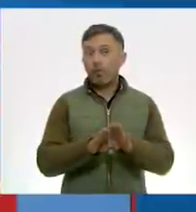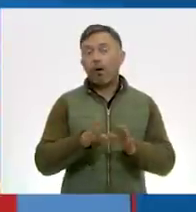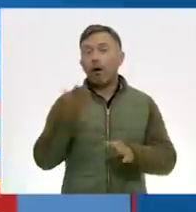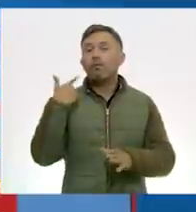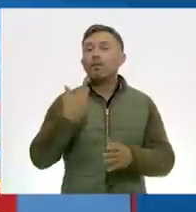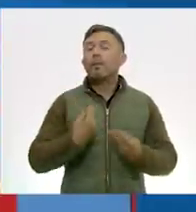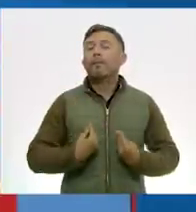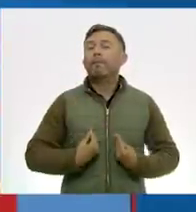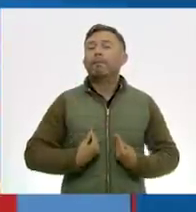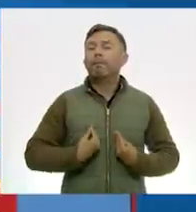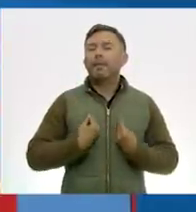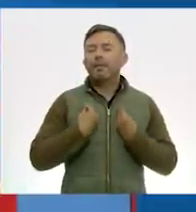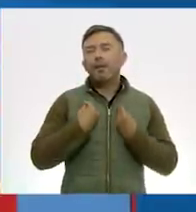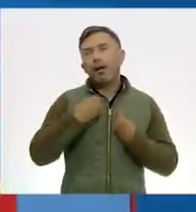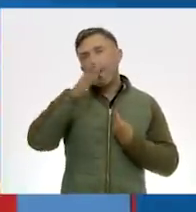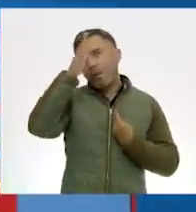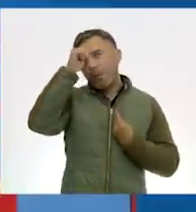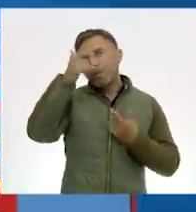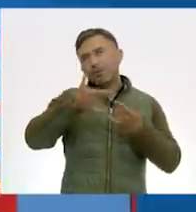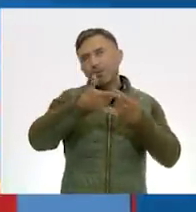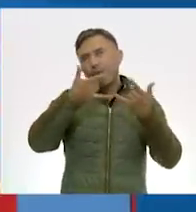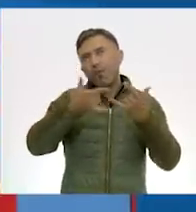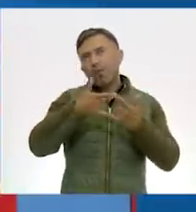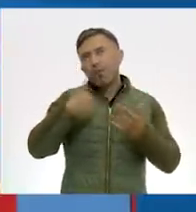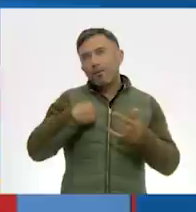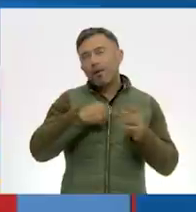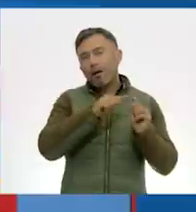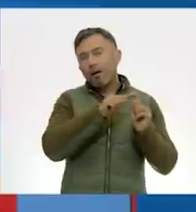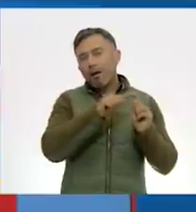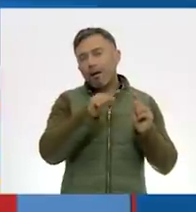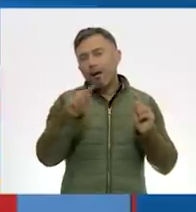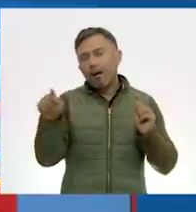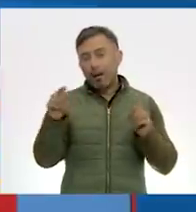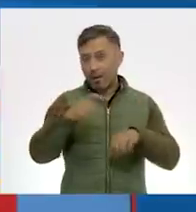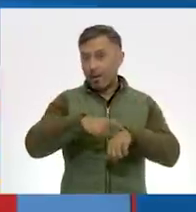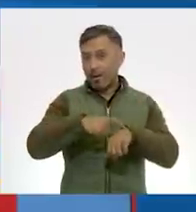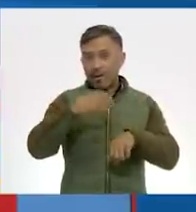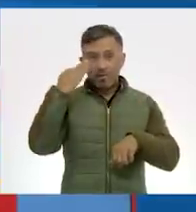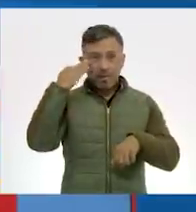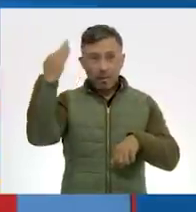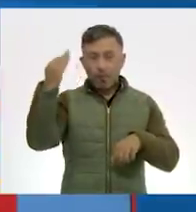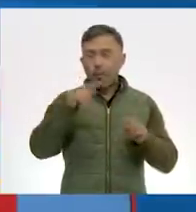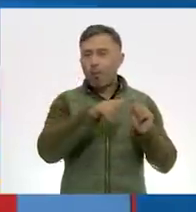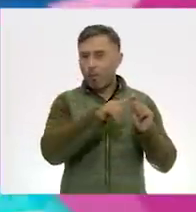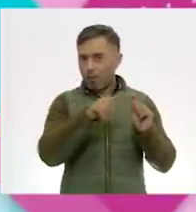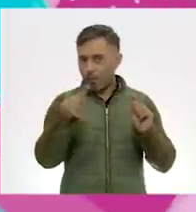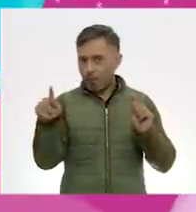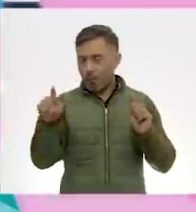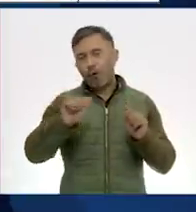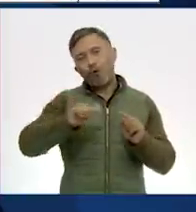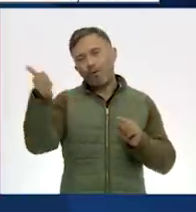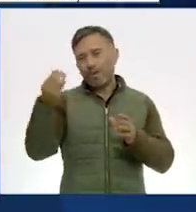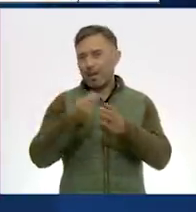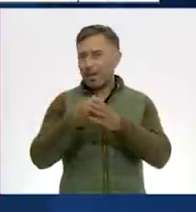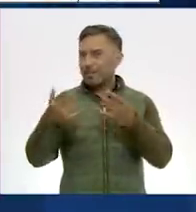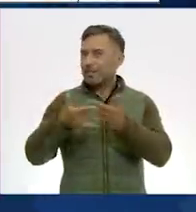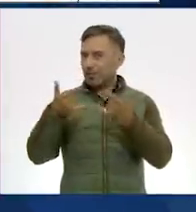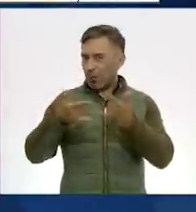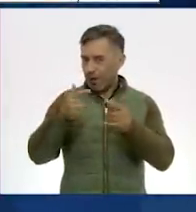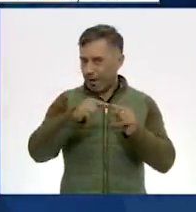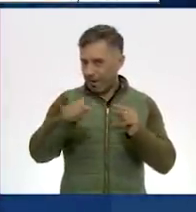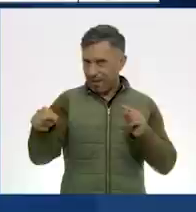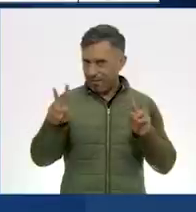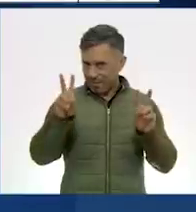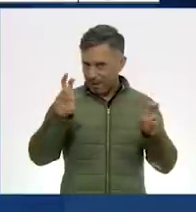vivido, ¿Sí? vamos a revisar una línea del tiempo, que también de la Muy línea bien. del tiempo ya se habló en historia, Así es. pero